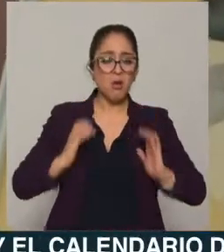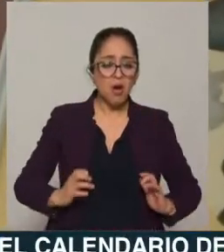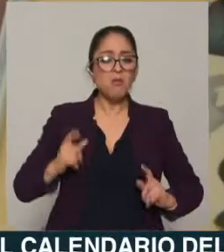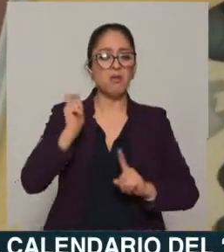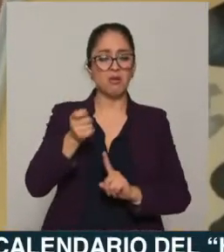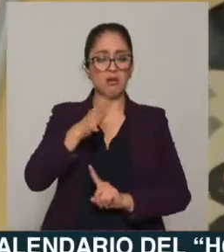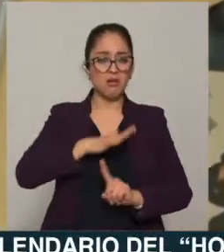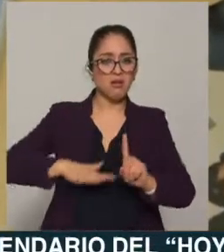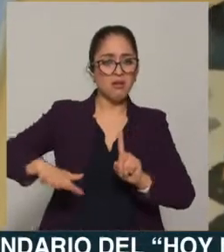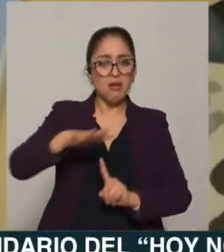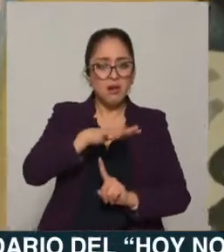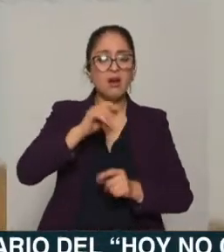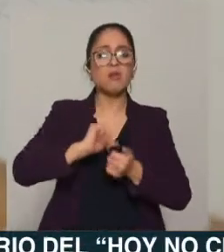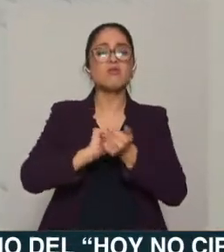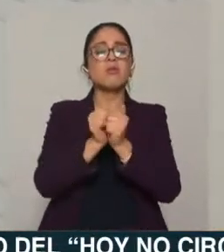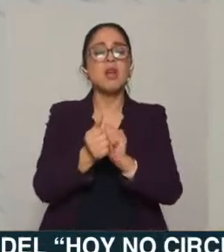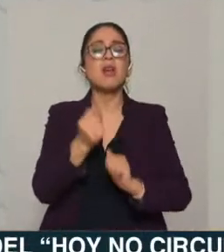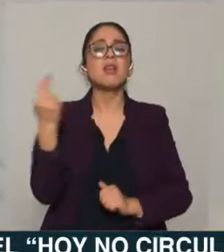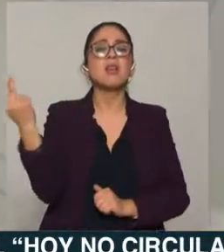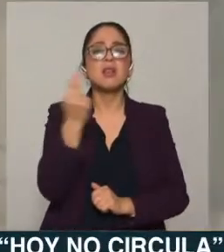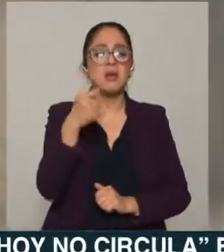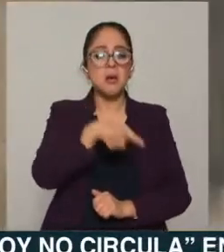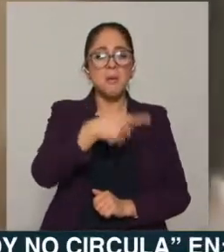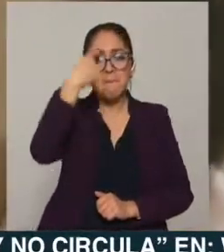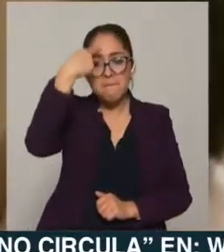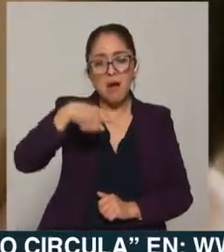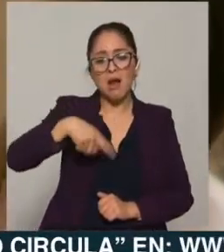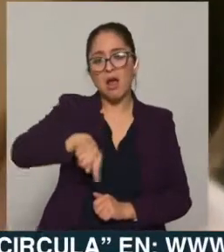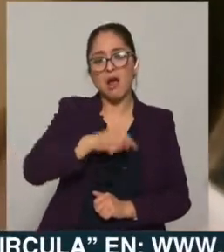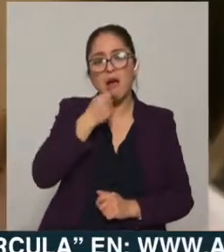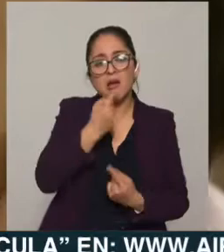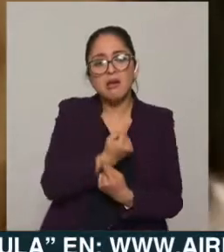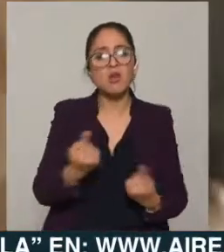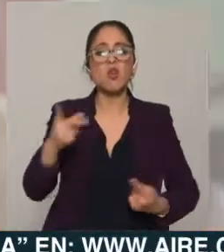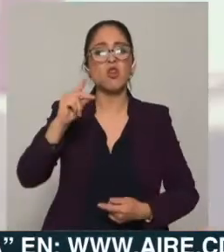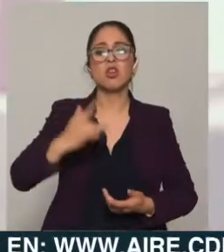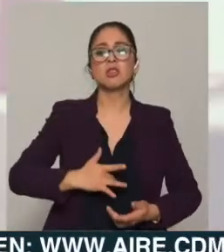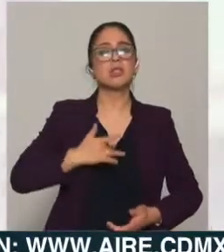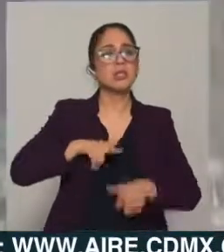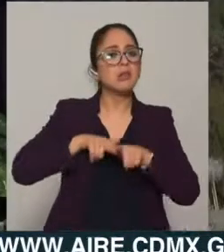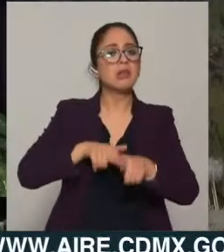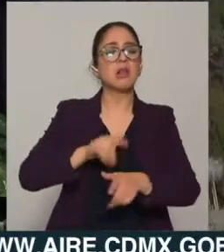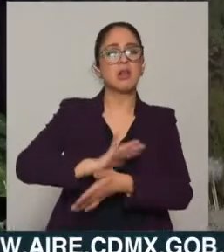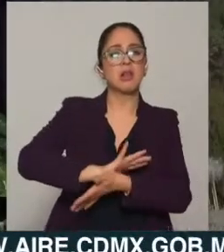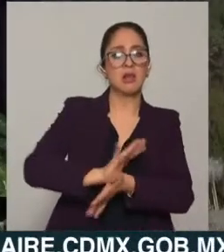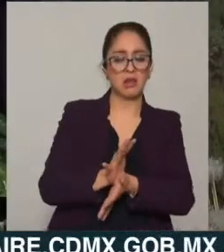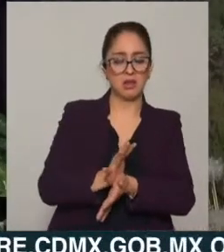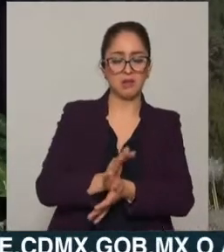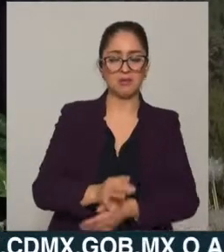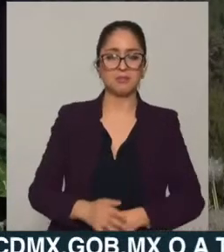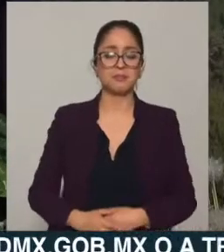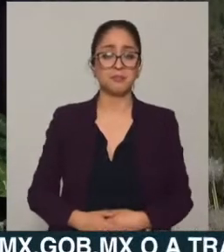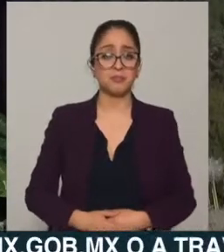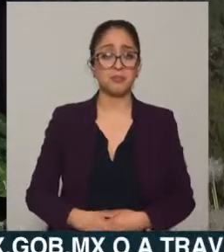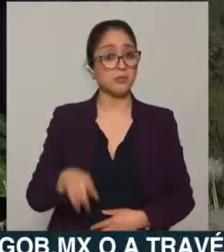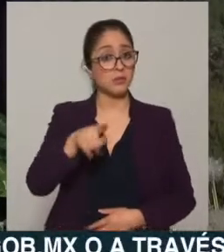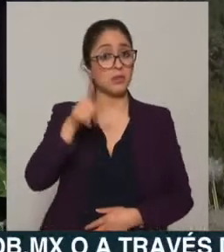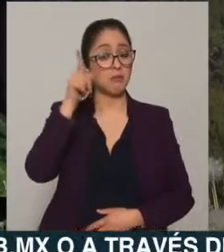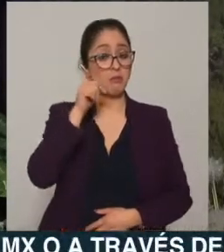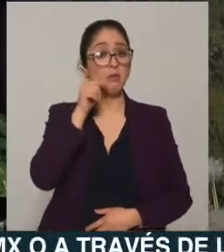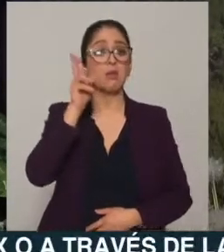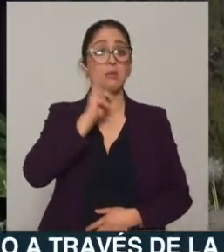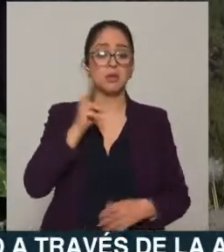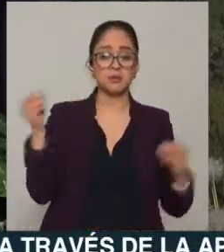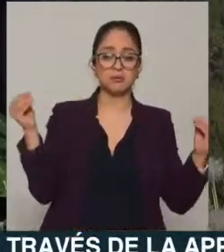generando es un ambiente menos hostil para estas personas. Rápidamente, diputado, se espera que mañana sea discutida esta